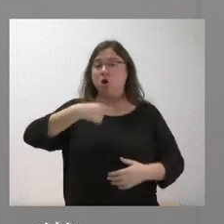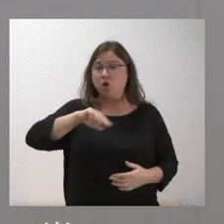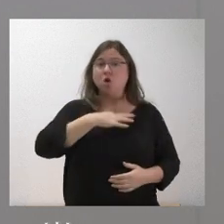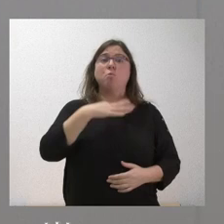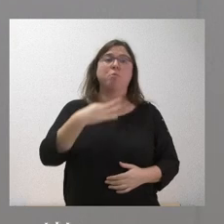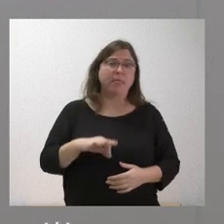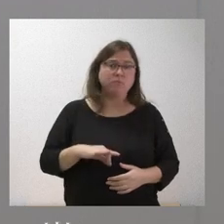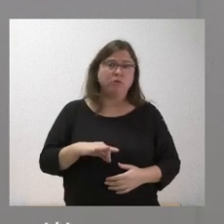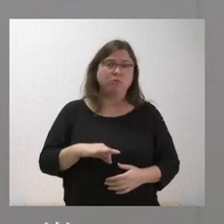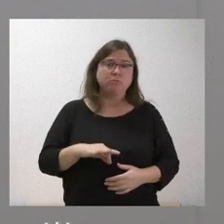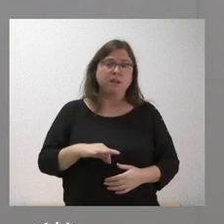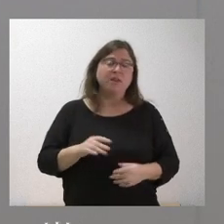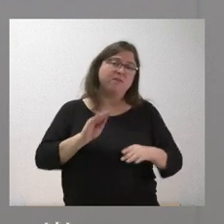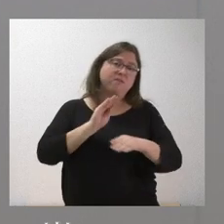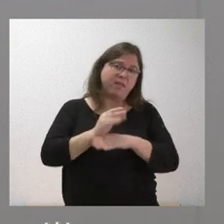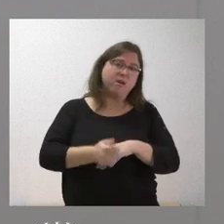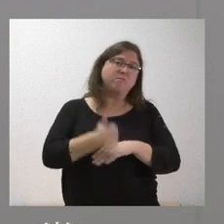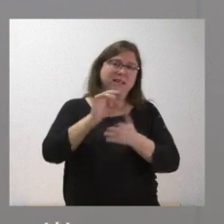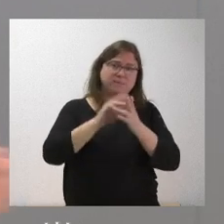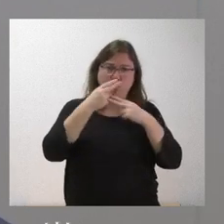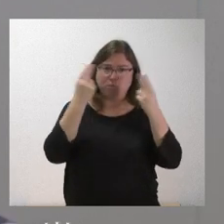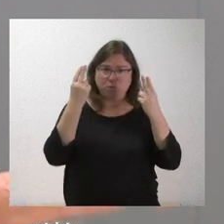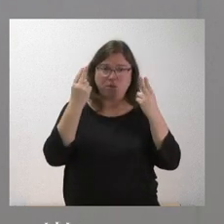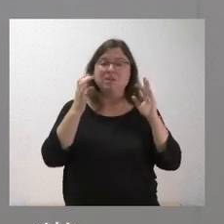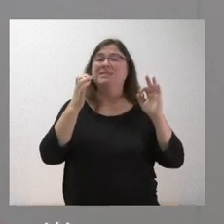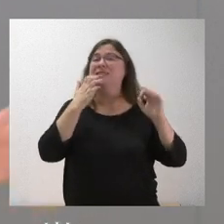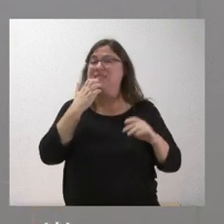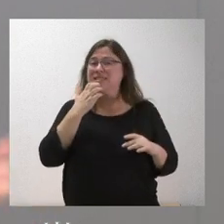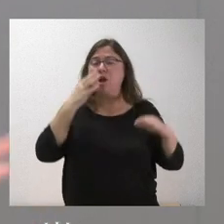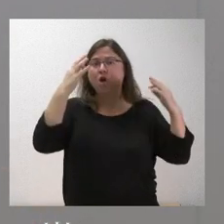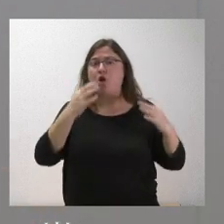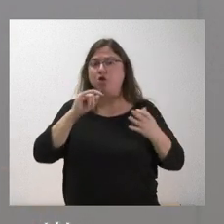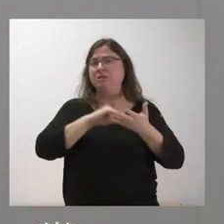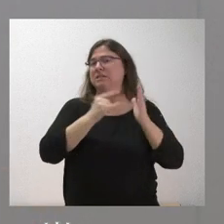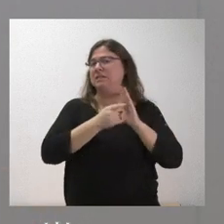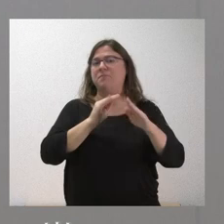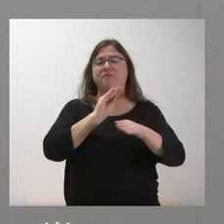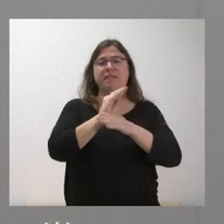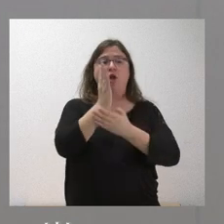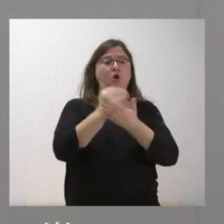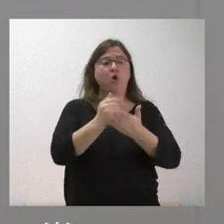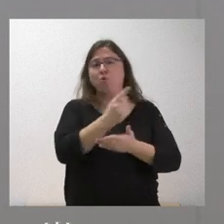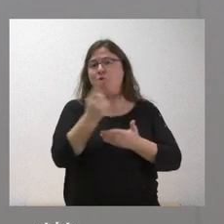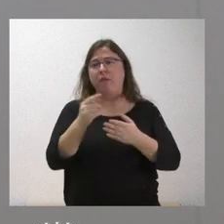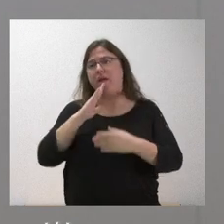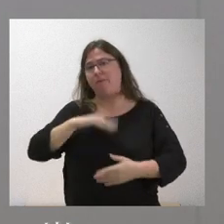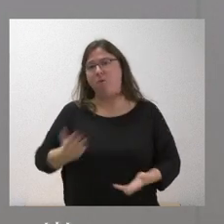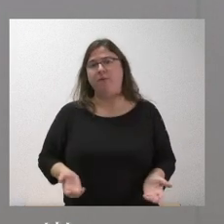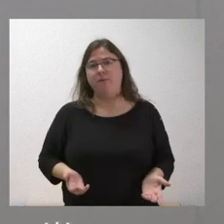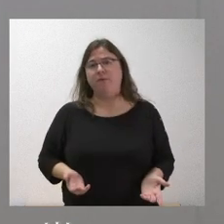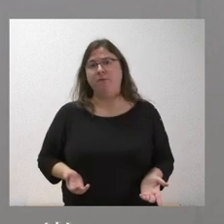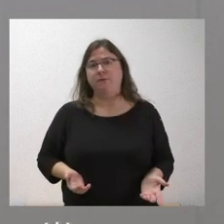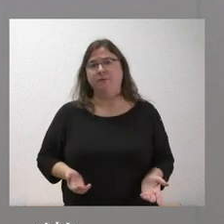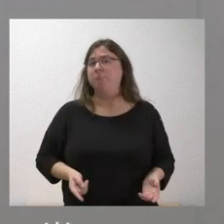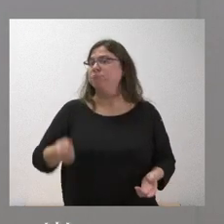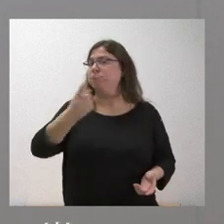seguir añadiendo financiación a los servidos públicos en la medida en que lógicamente el sistema de financiación de las comunidades autónomas sea el adecuado y aquí nosotros